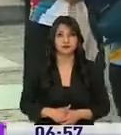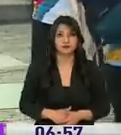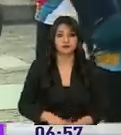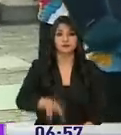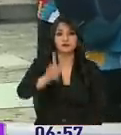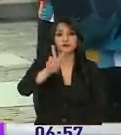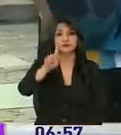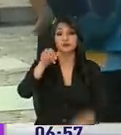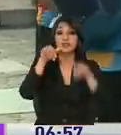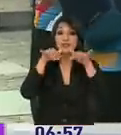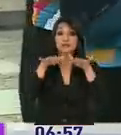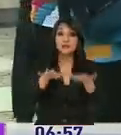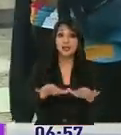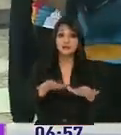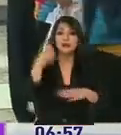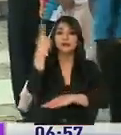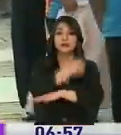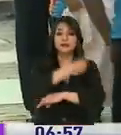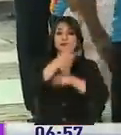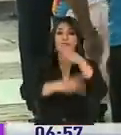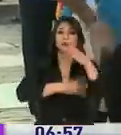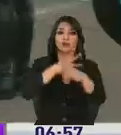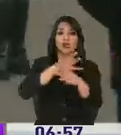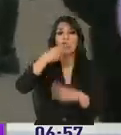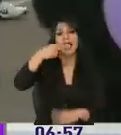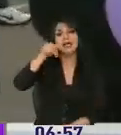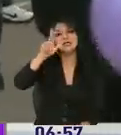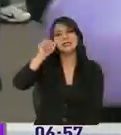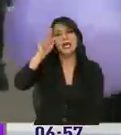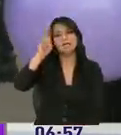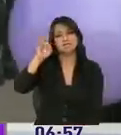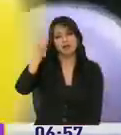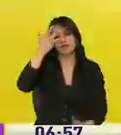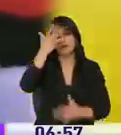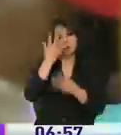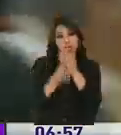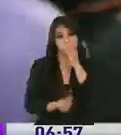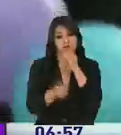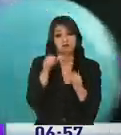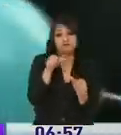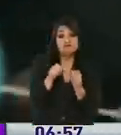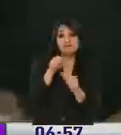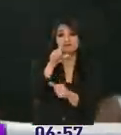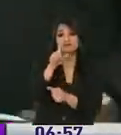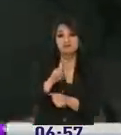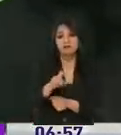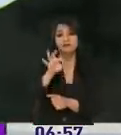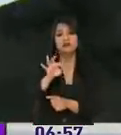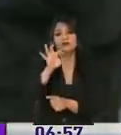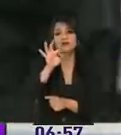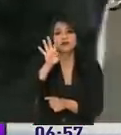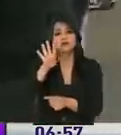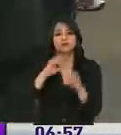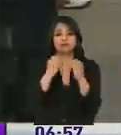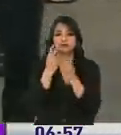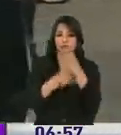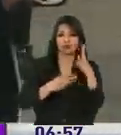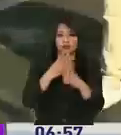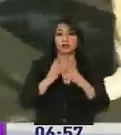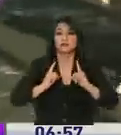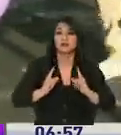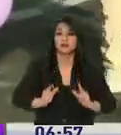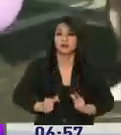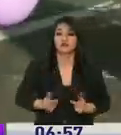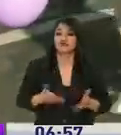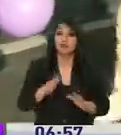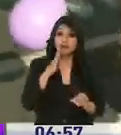de septiembre se celebra el Día Mundial del Alzheimer, fecha que fue elegida en 1994 por la Organización Mundial de la Salud, con